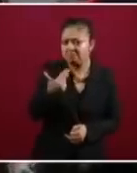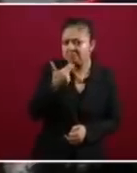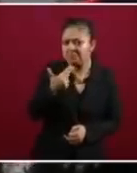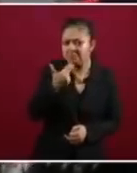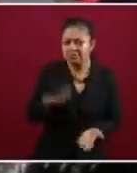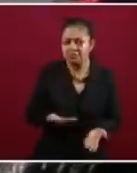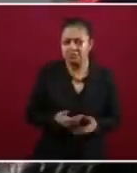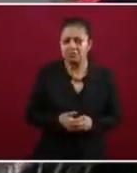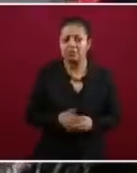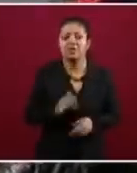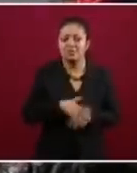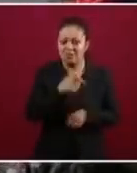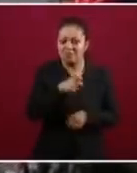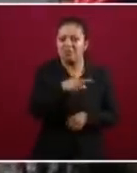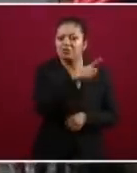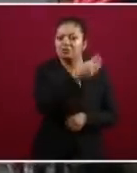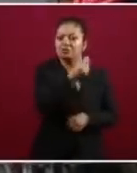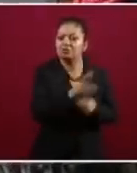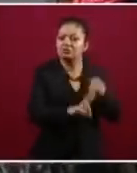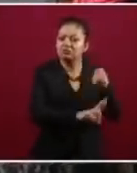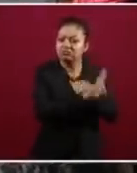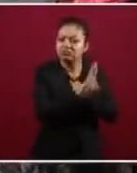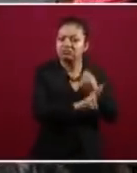Por eso hay protestas.